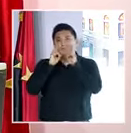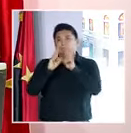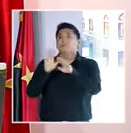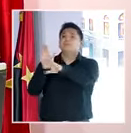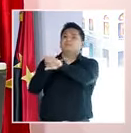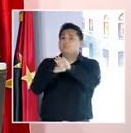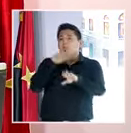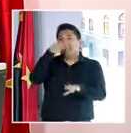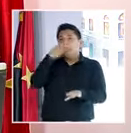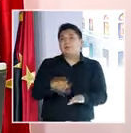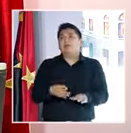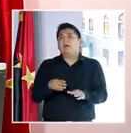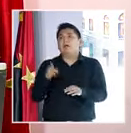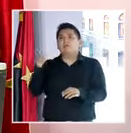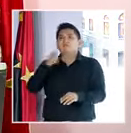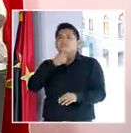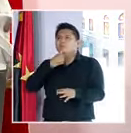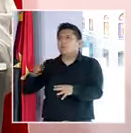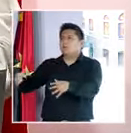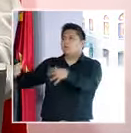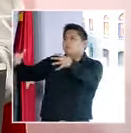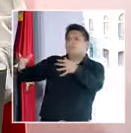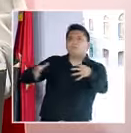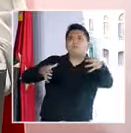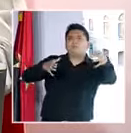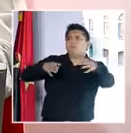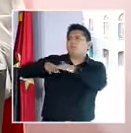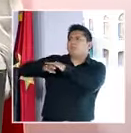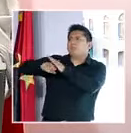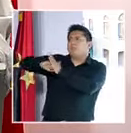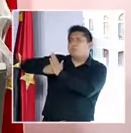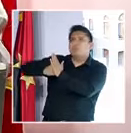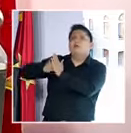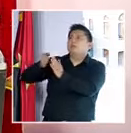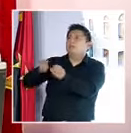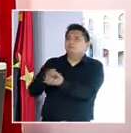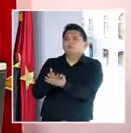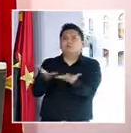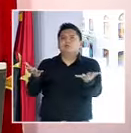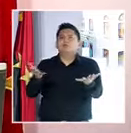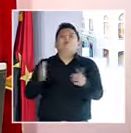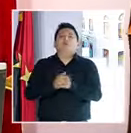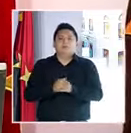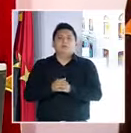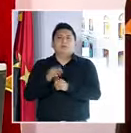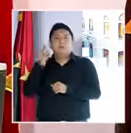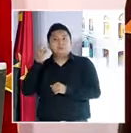la mejor expresión de 2 condiciones de lo que debe ser la administración pública.